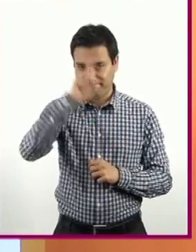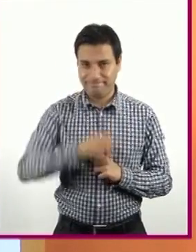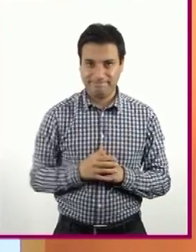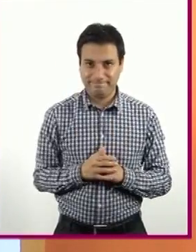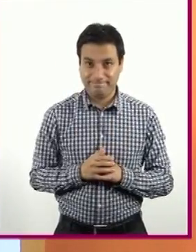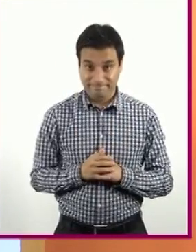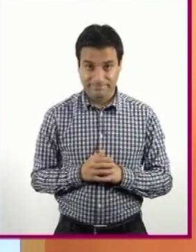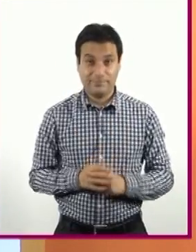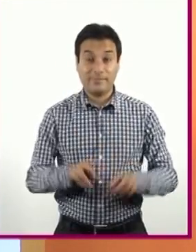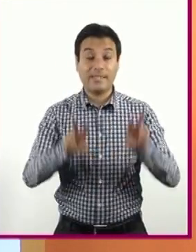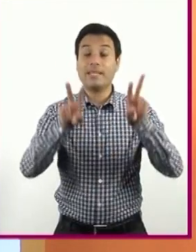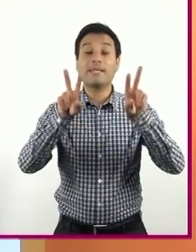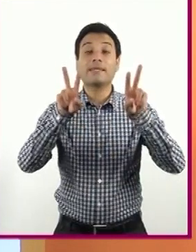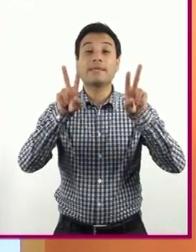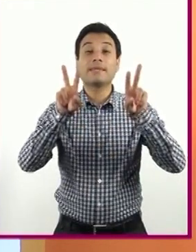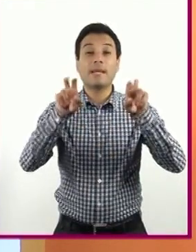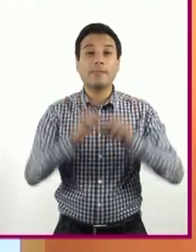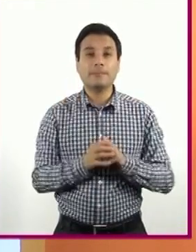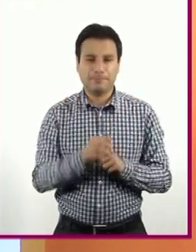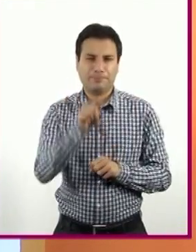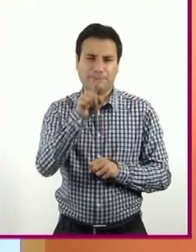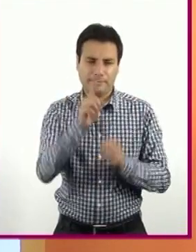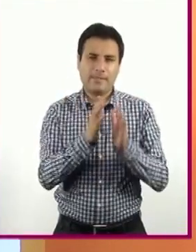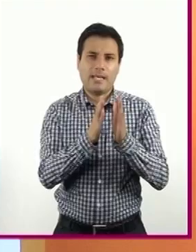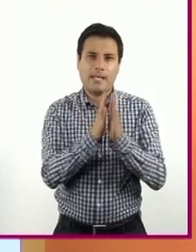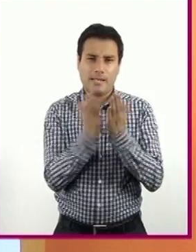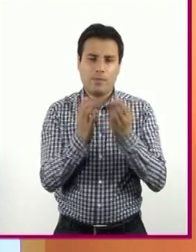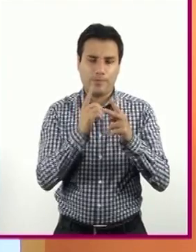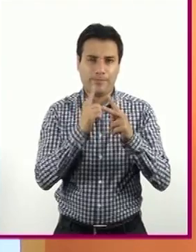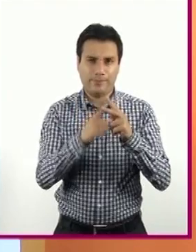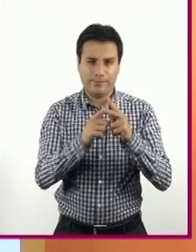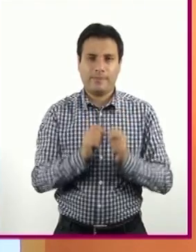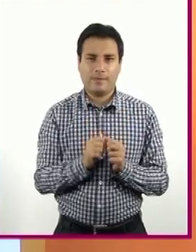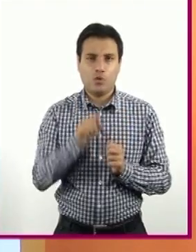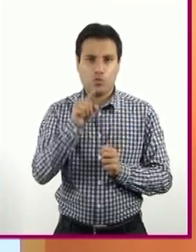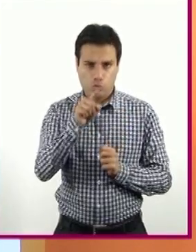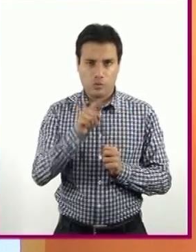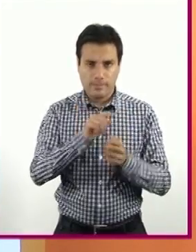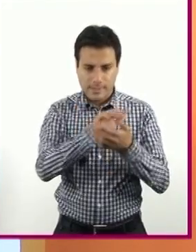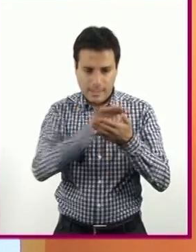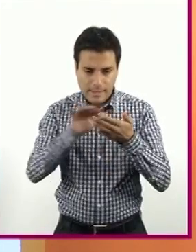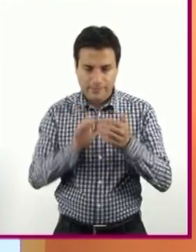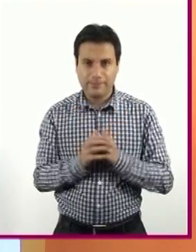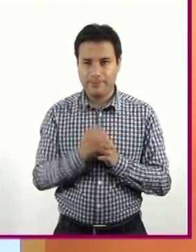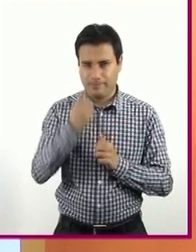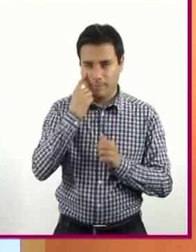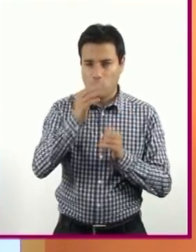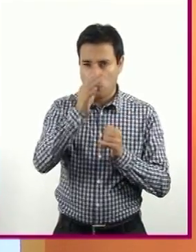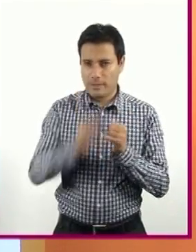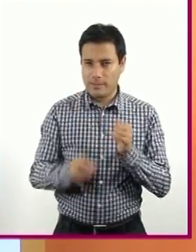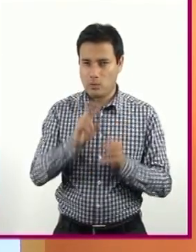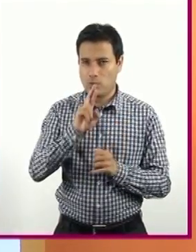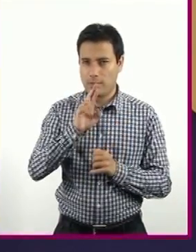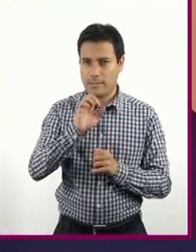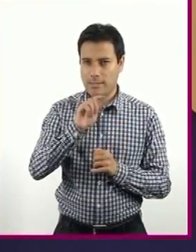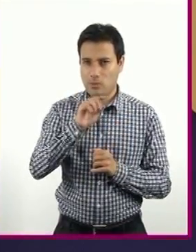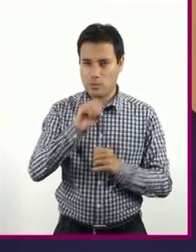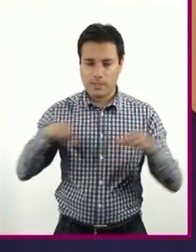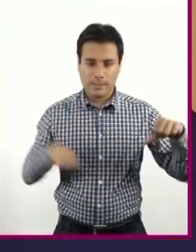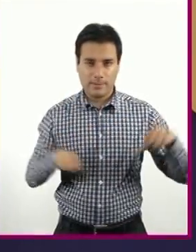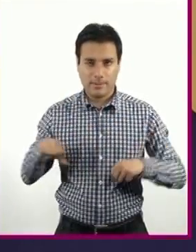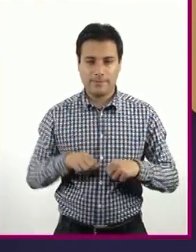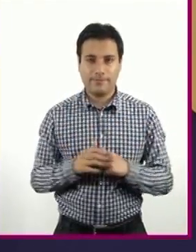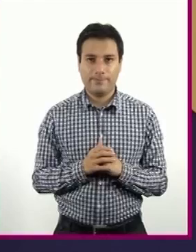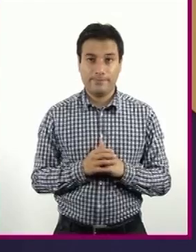el aprendizaje esperado en su libro de texto. Es momento de un último reto para esta sesión.